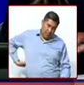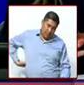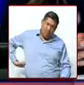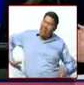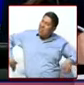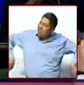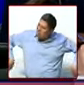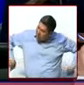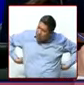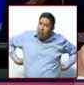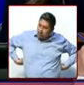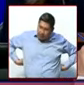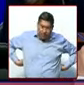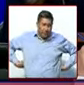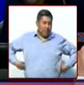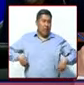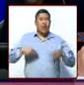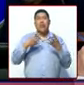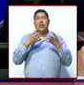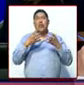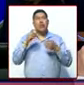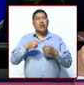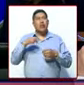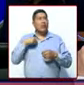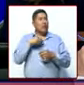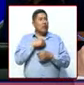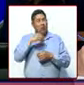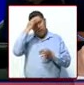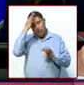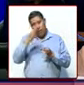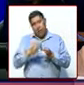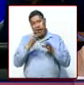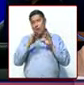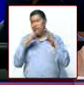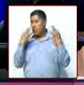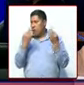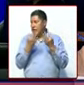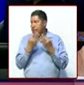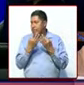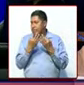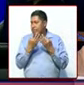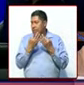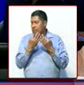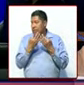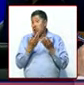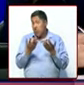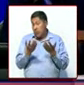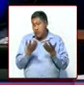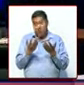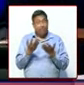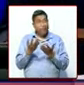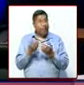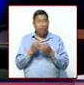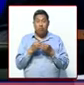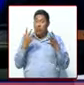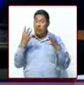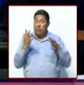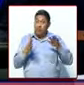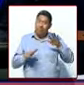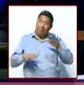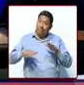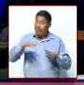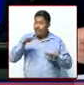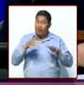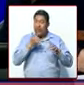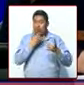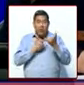necesita soñar, Miriam. Se necesita aumentar la fe de esa familia que evidentemente ha visto que es muy incierto lo